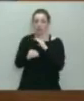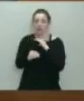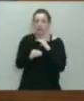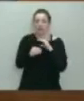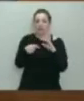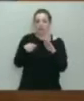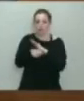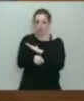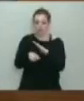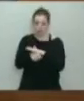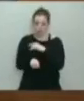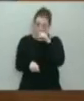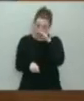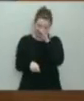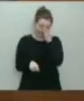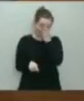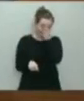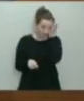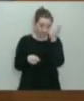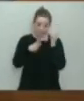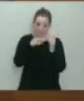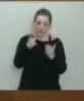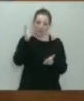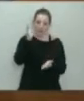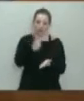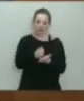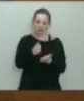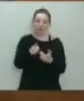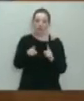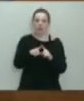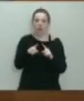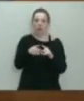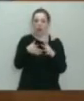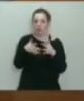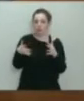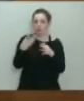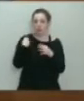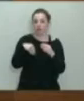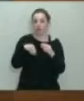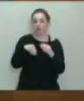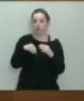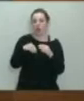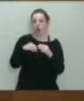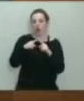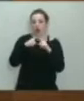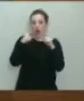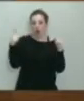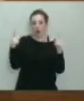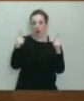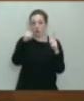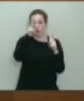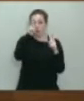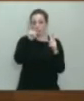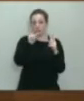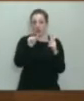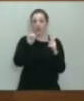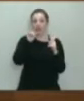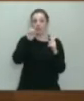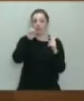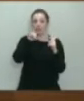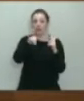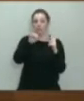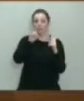inversión, de manera que vuelve a ser la gran damnificada en este ejercicio del 2014. Por lo